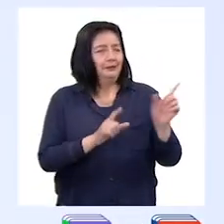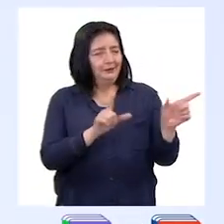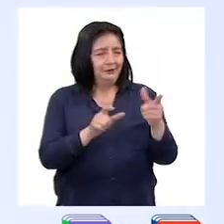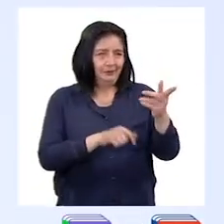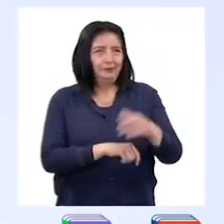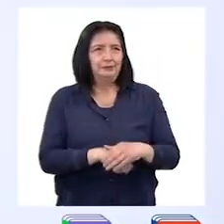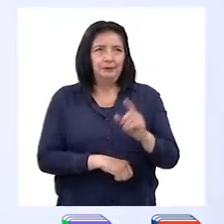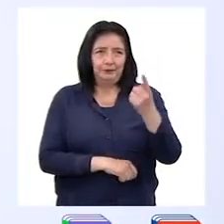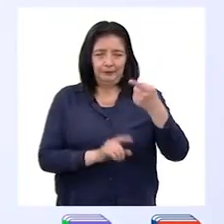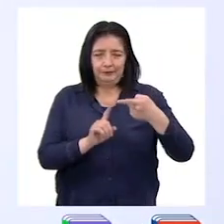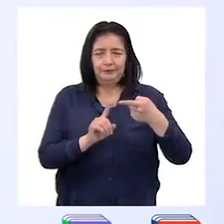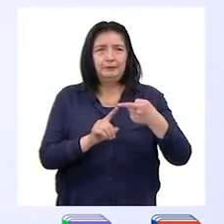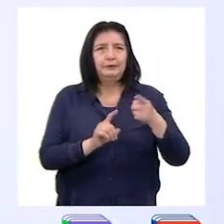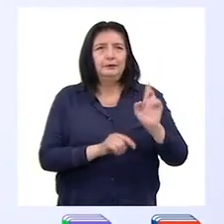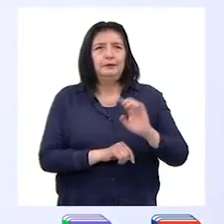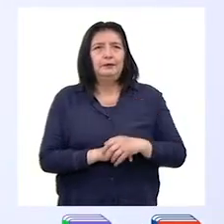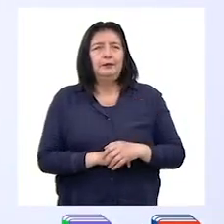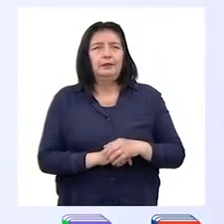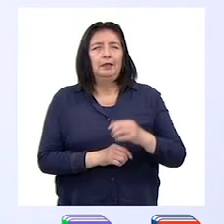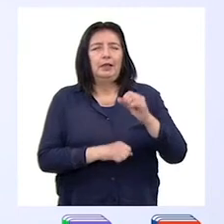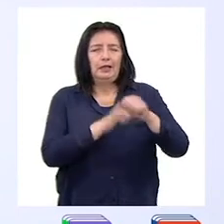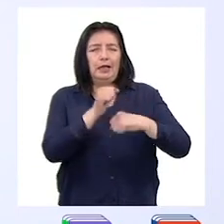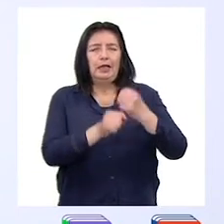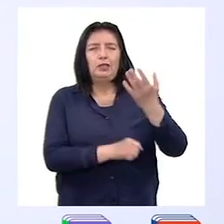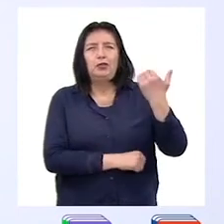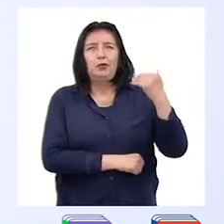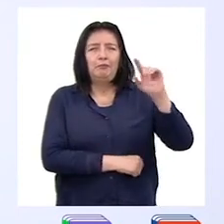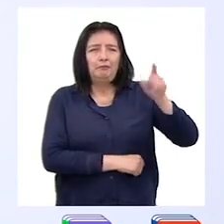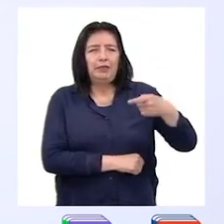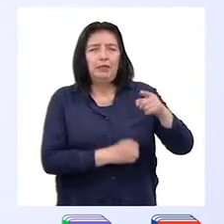Listo. Primero, viajemos al año